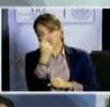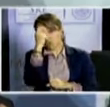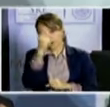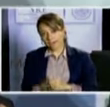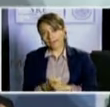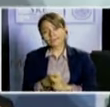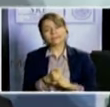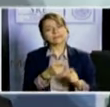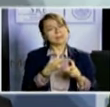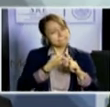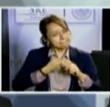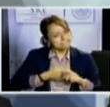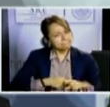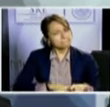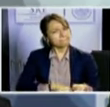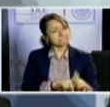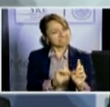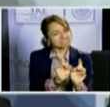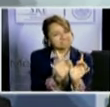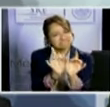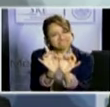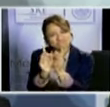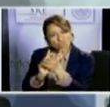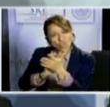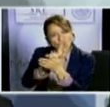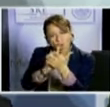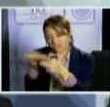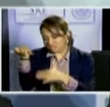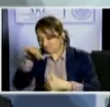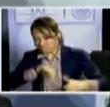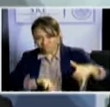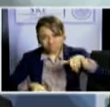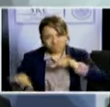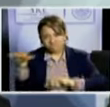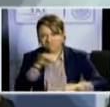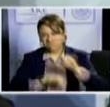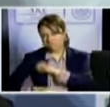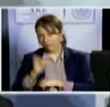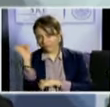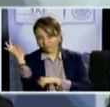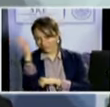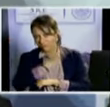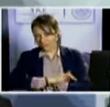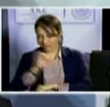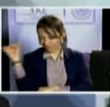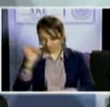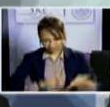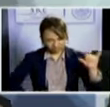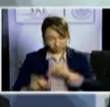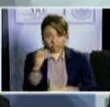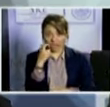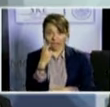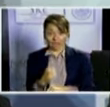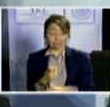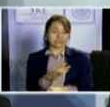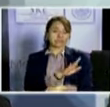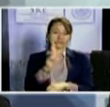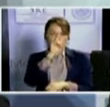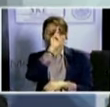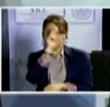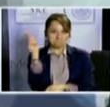de drogas sintéticas. Drogas sintéticas que pueden ser muchísimo más baratas, muchísimo más peligrosas y muchísimo más